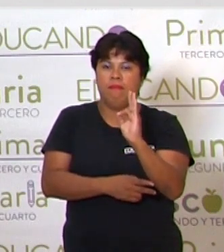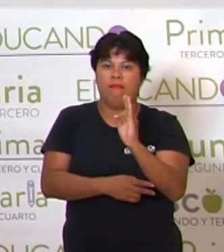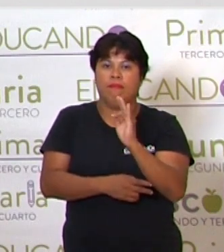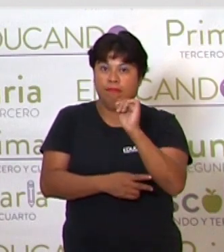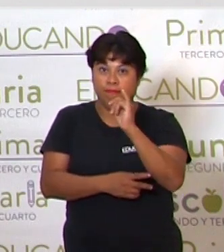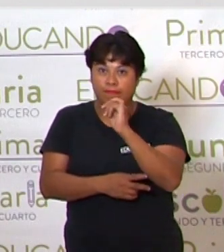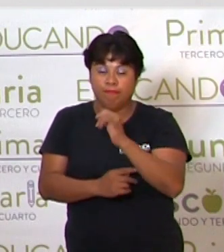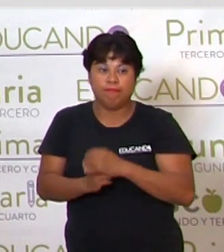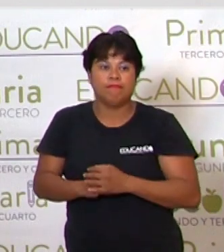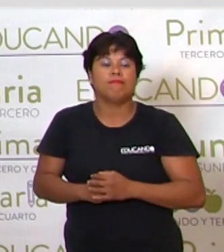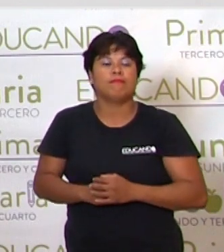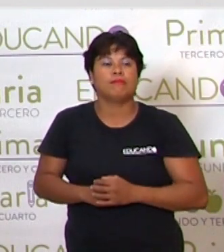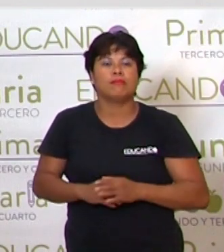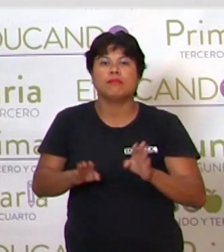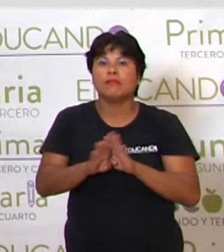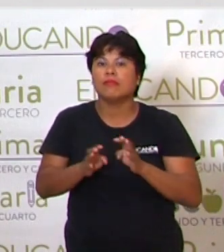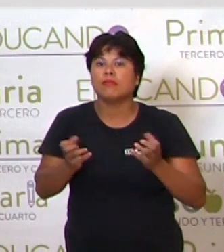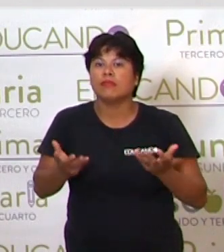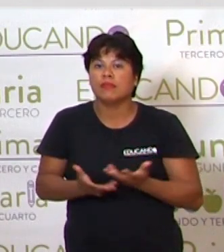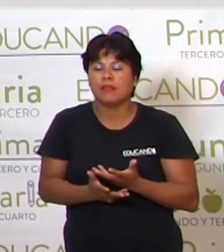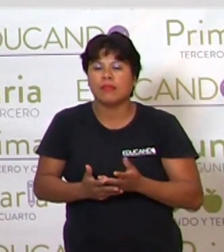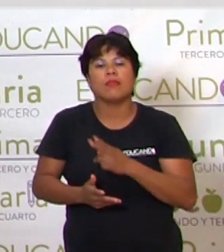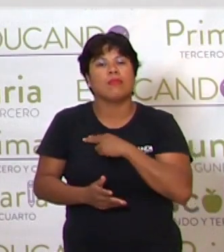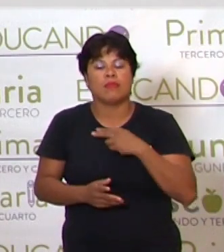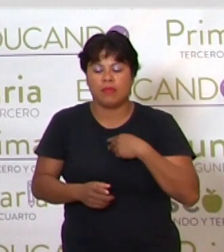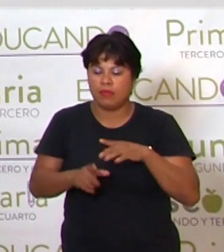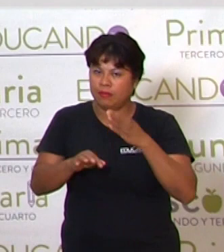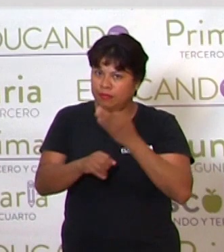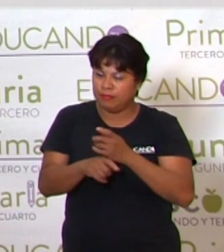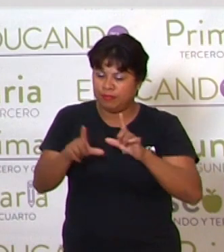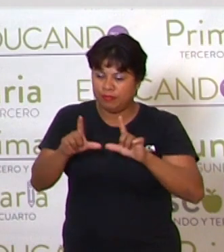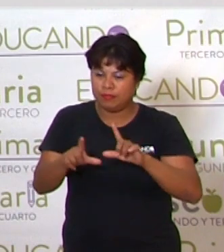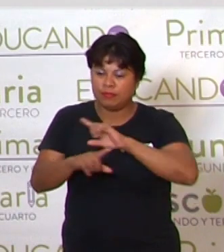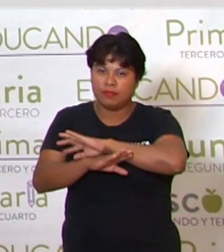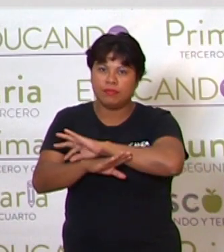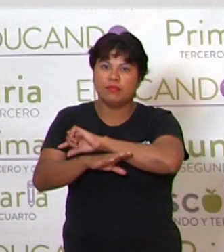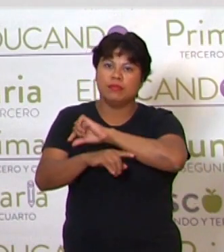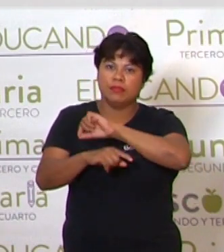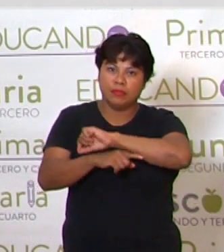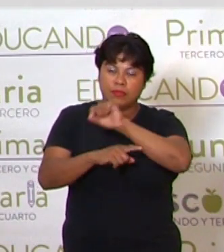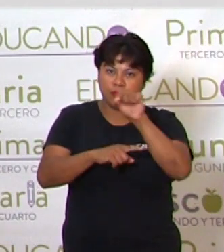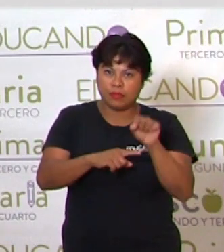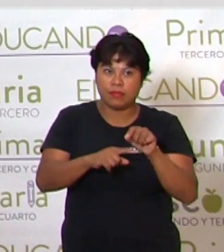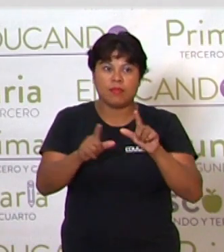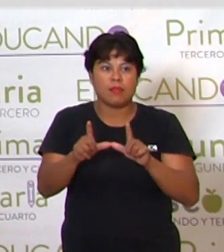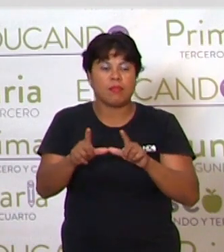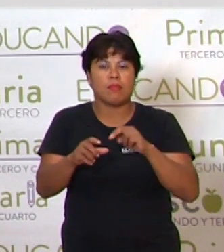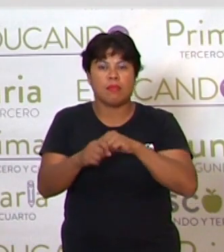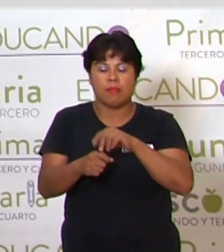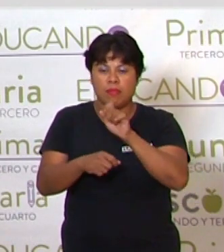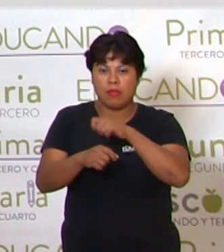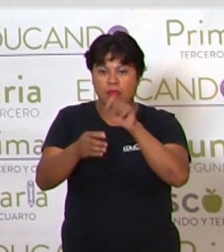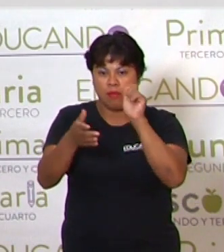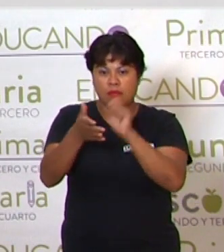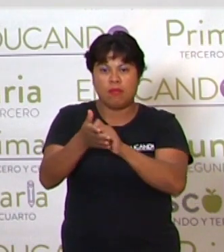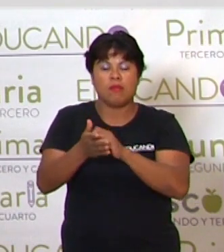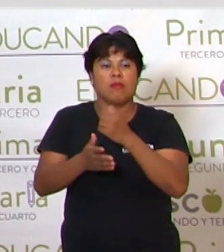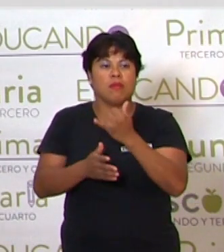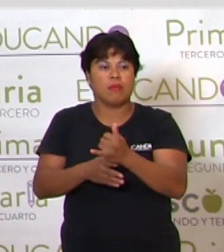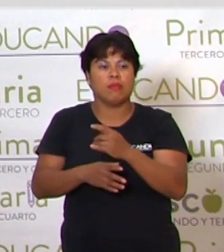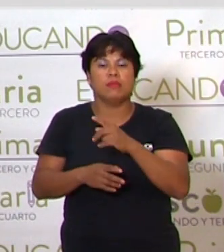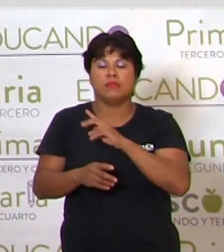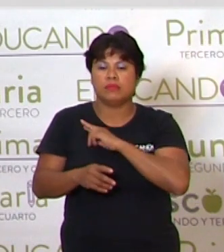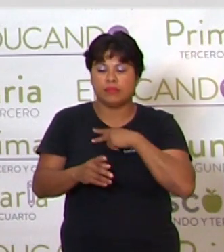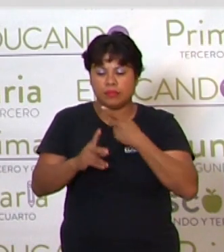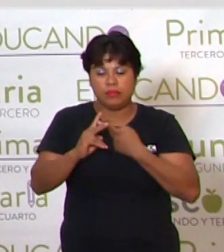¿Sí? ¿Cómo le hacemos? Pues vamos a ubicar el transportador en el punto y